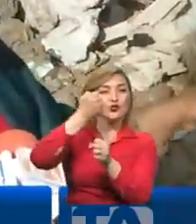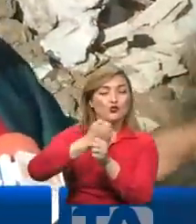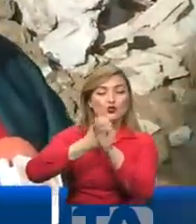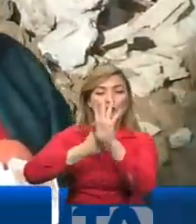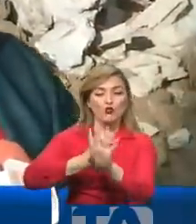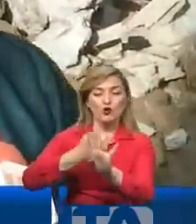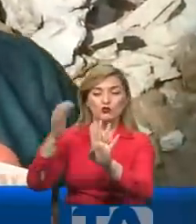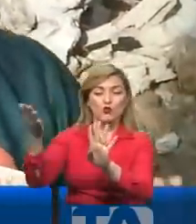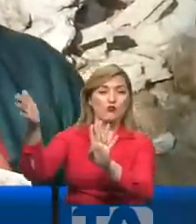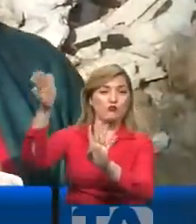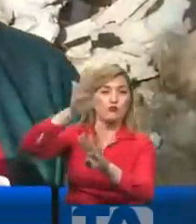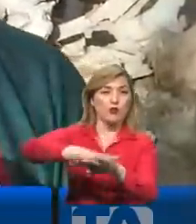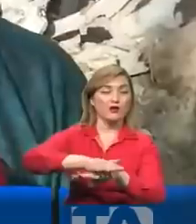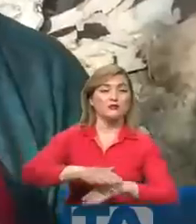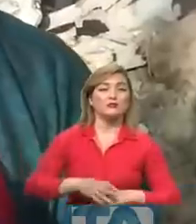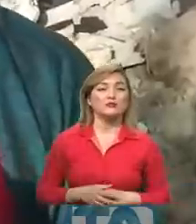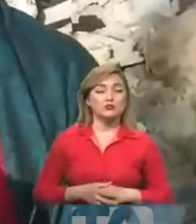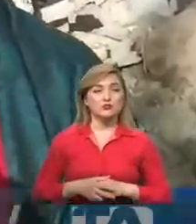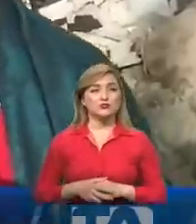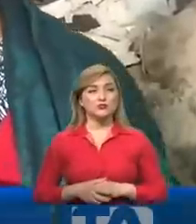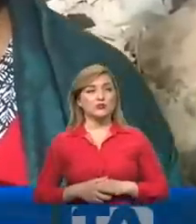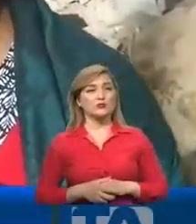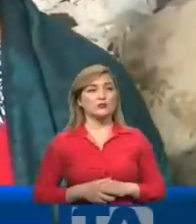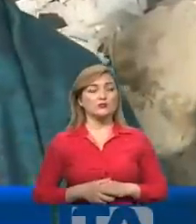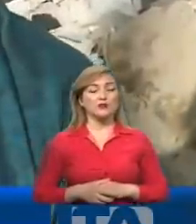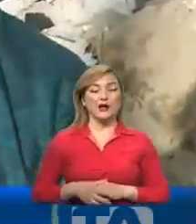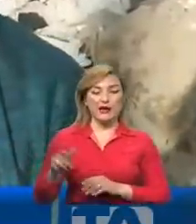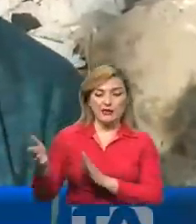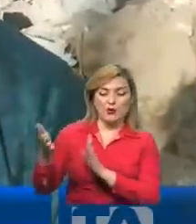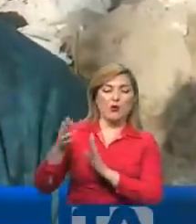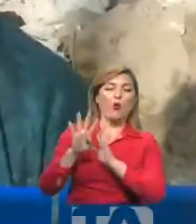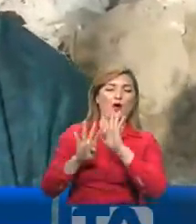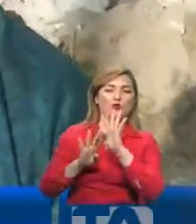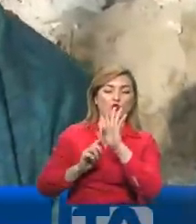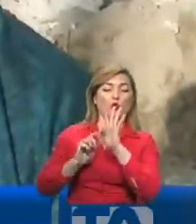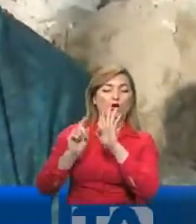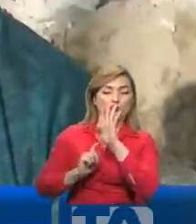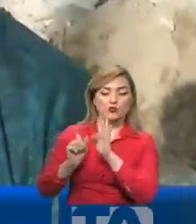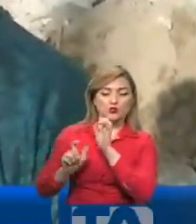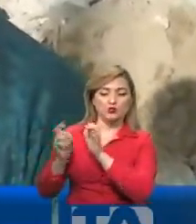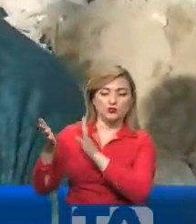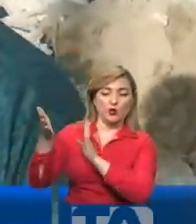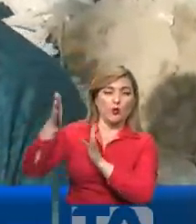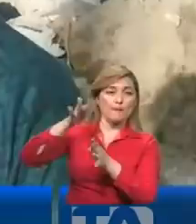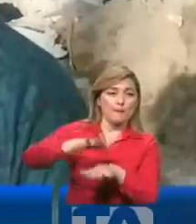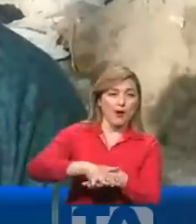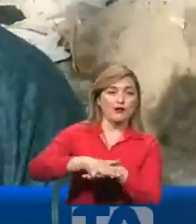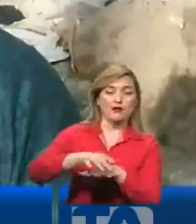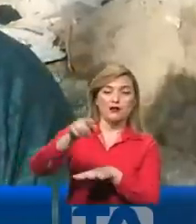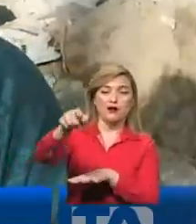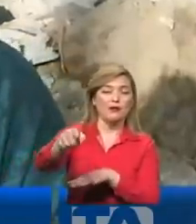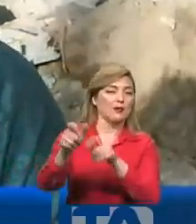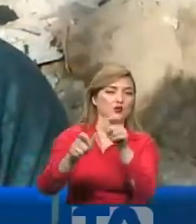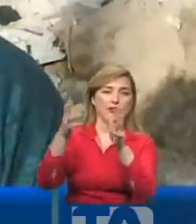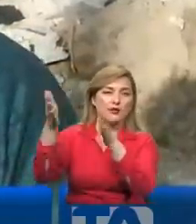habido gente para que no pase ninguna desgracia. Y eso es lo que ha pasado, pues o sea, no tengo